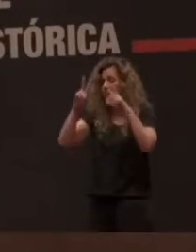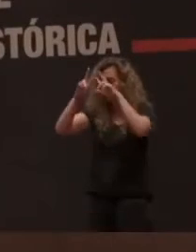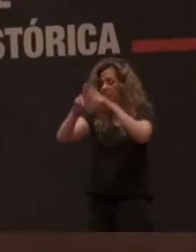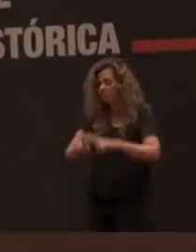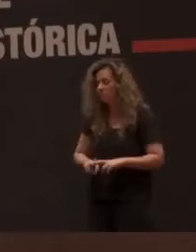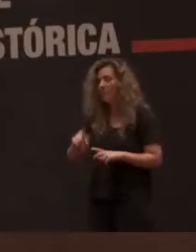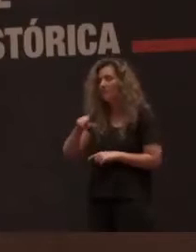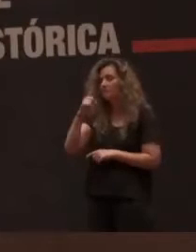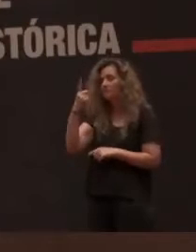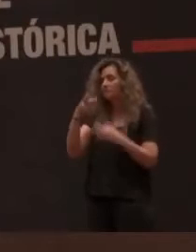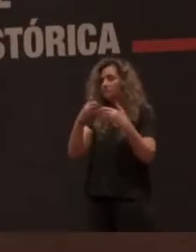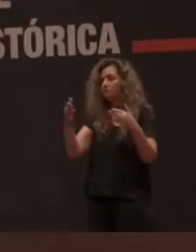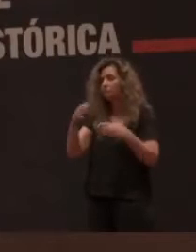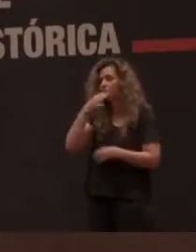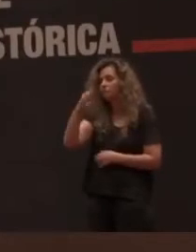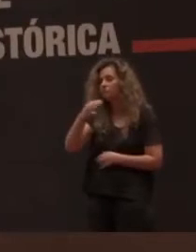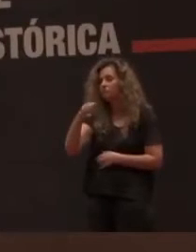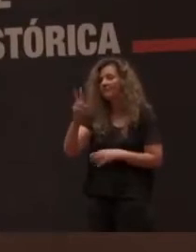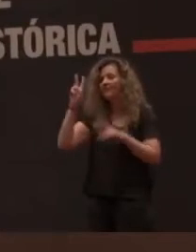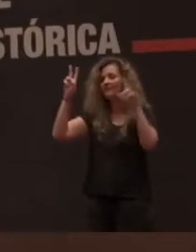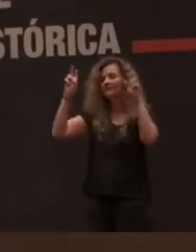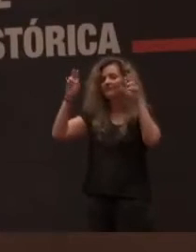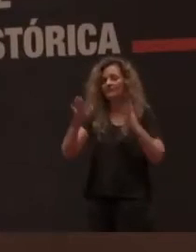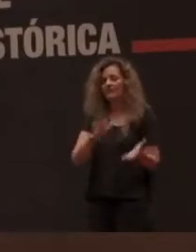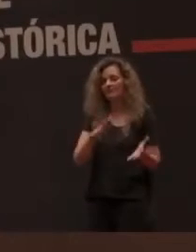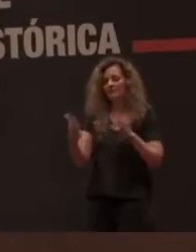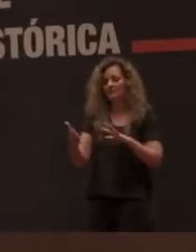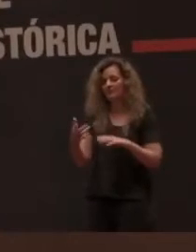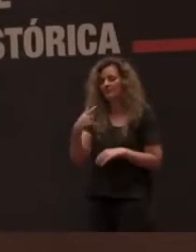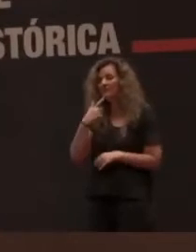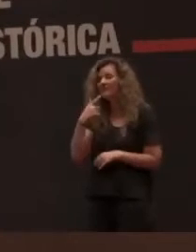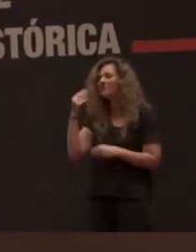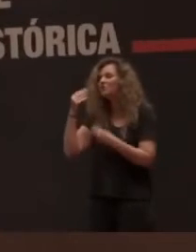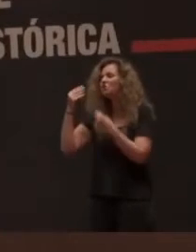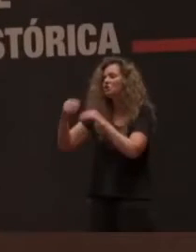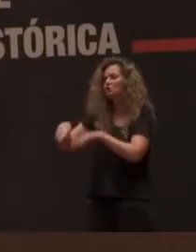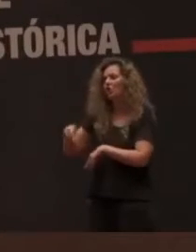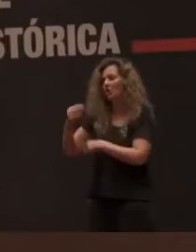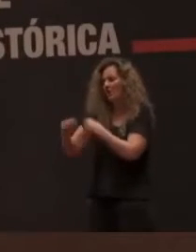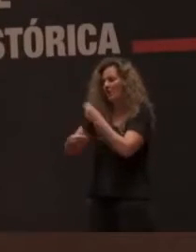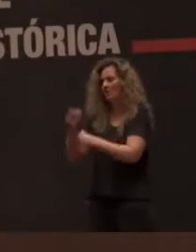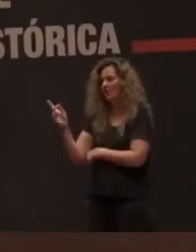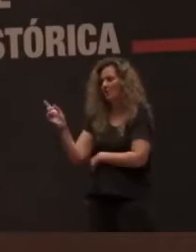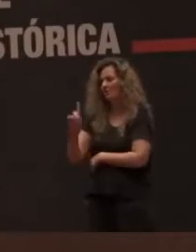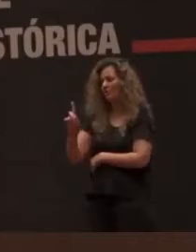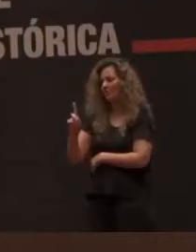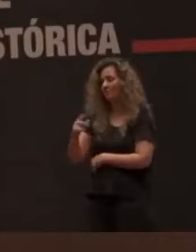primeiros discursos sobre a transición non foron obra de historiadores. Os historiadores